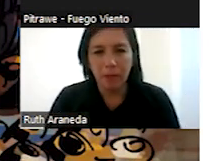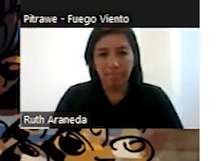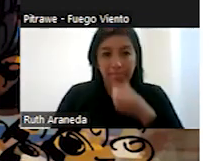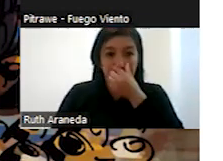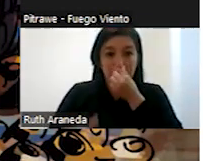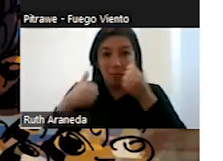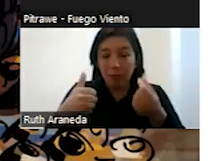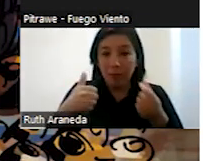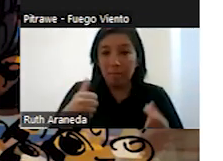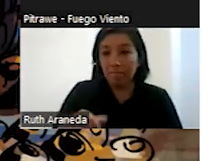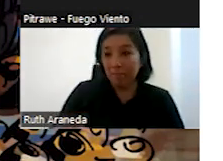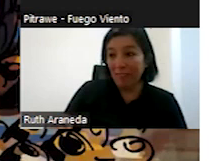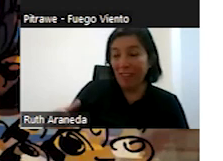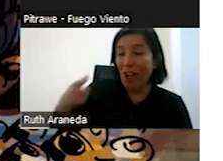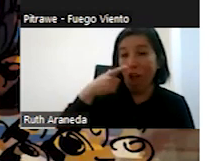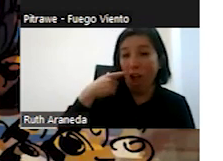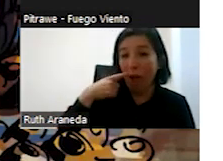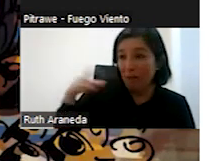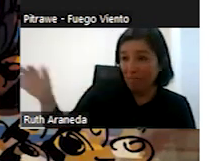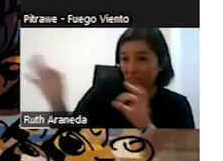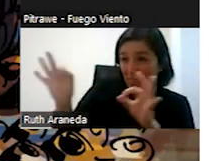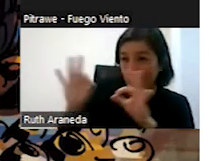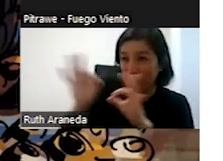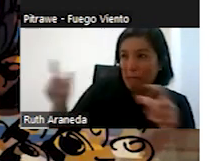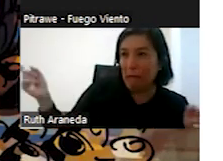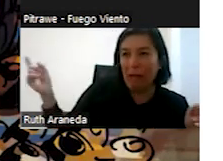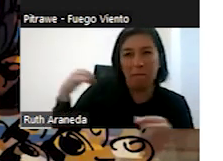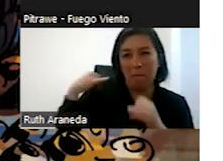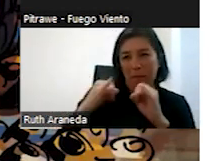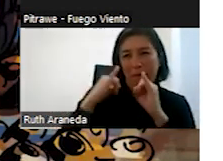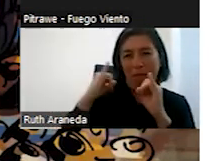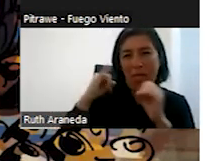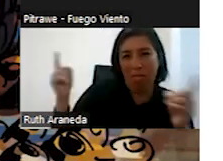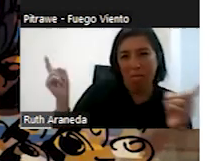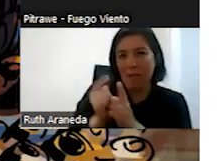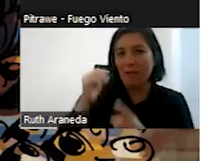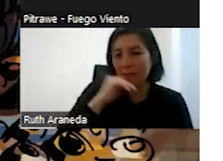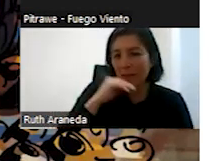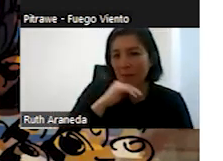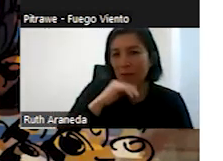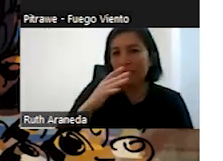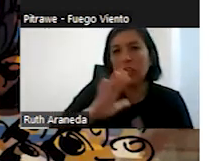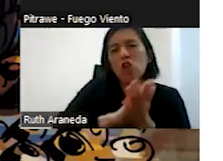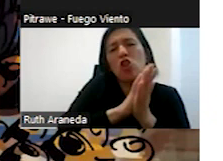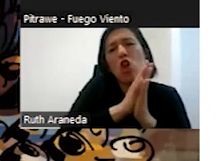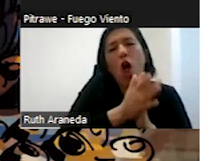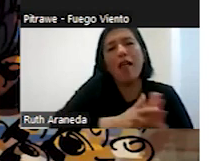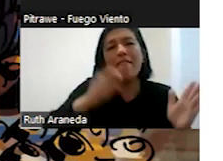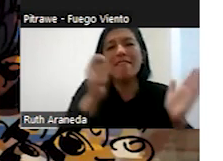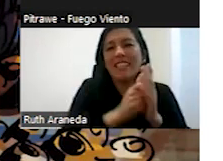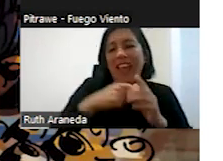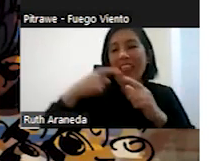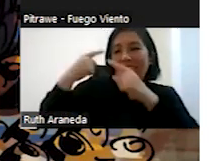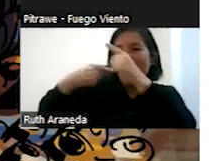Bueno, luego de esta recapitulación express que hizo José Miguel de todo el periodo,